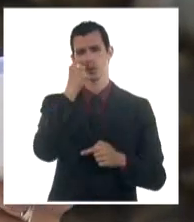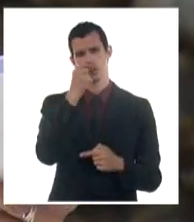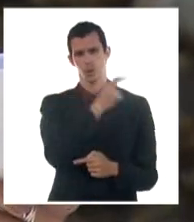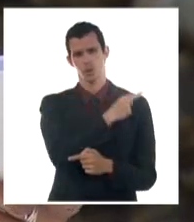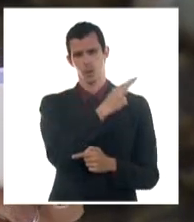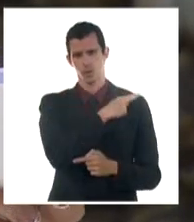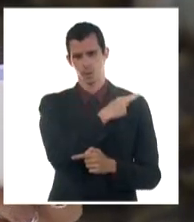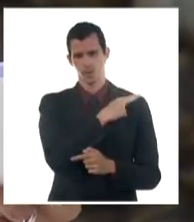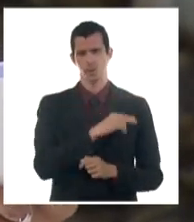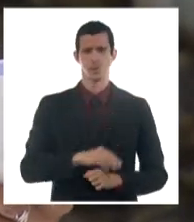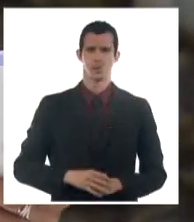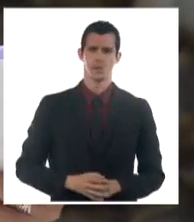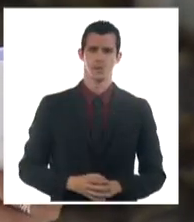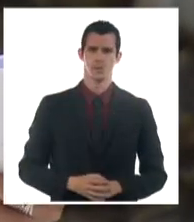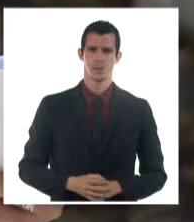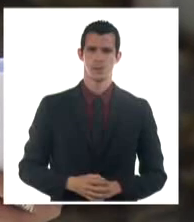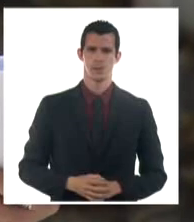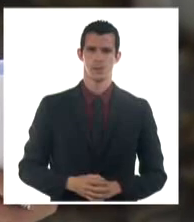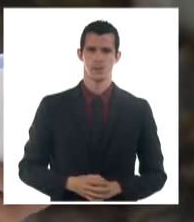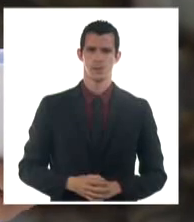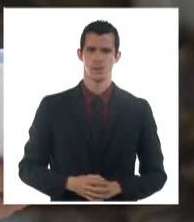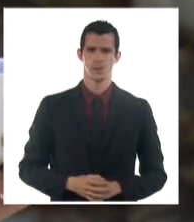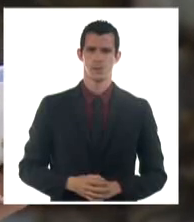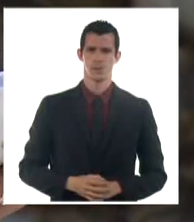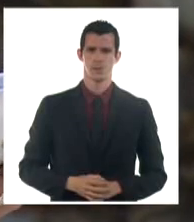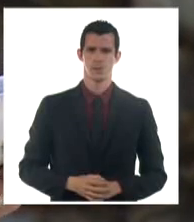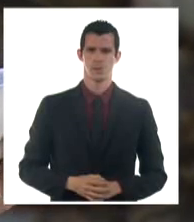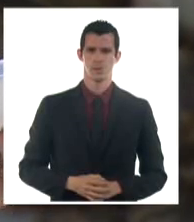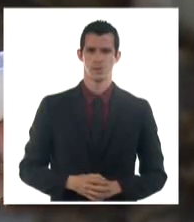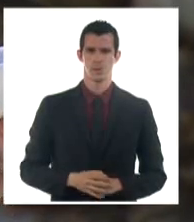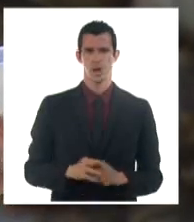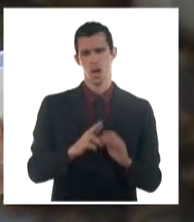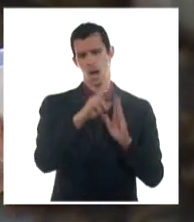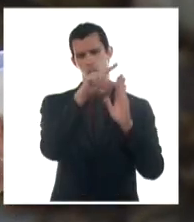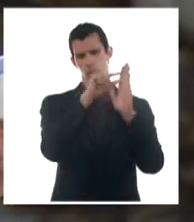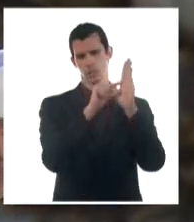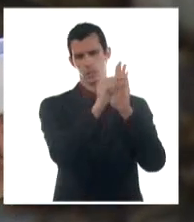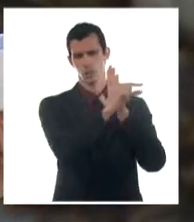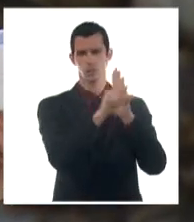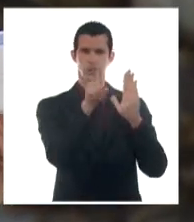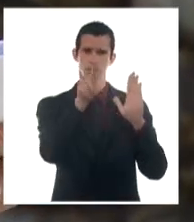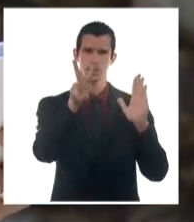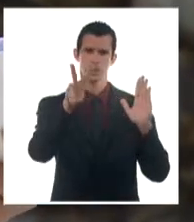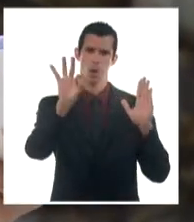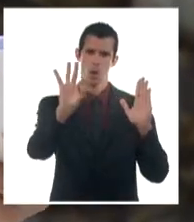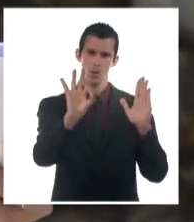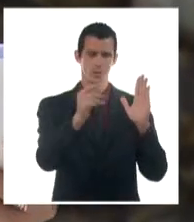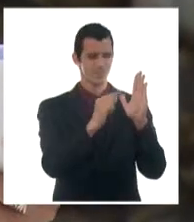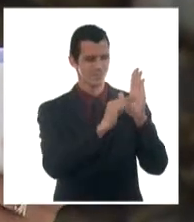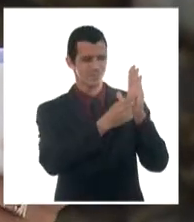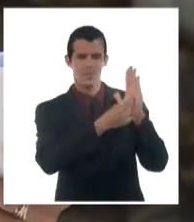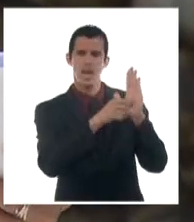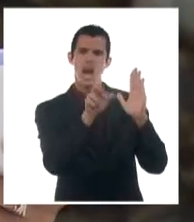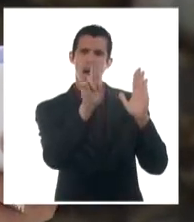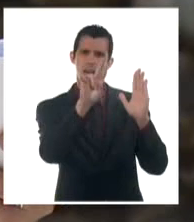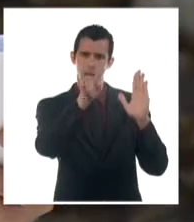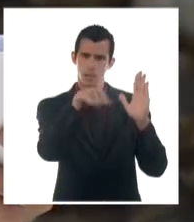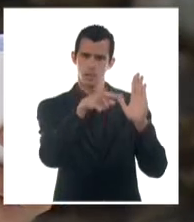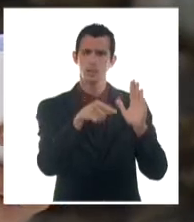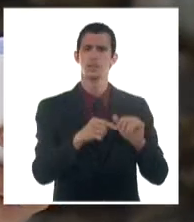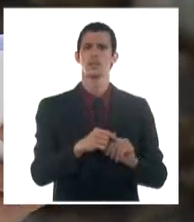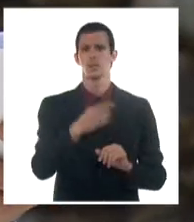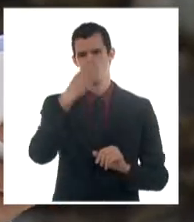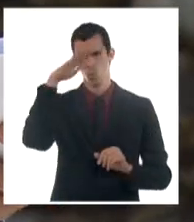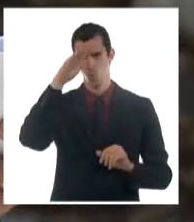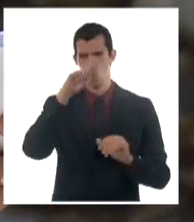de la atribución conferida en el artículo 128, inciso R, de la Constitución de la República de Cuba,